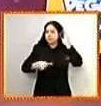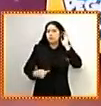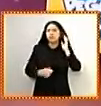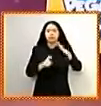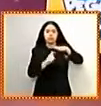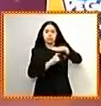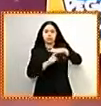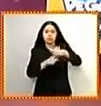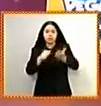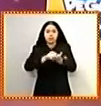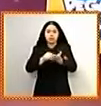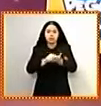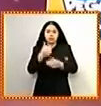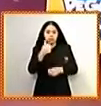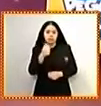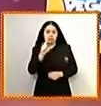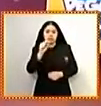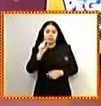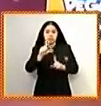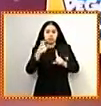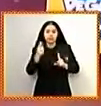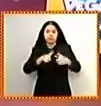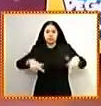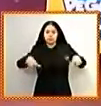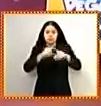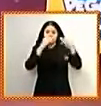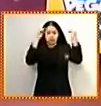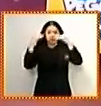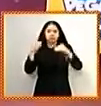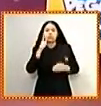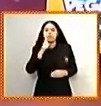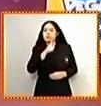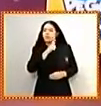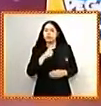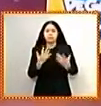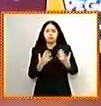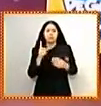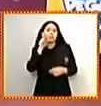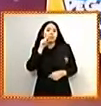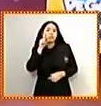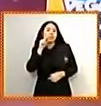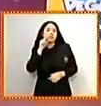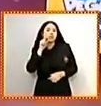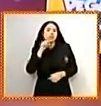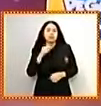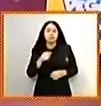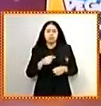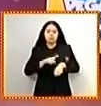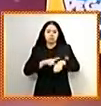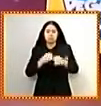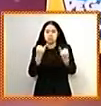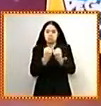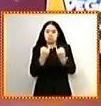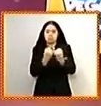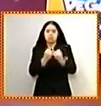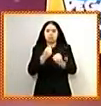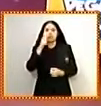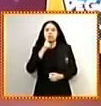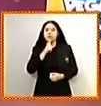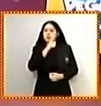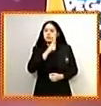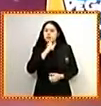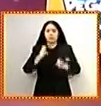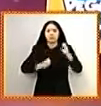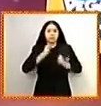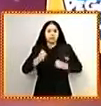hasta 20 lempiras en cualquier punto de venta Loto más cercano. Los esperamos mañana en nuestros horarios habituales, porque Loto, a través de